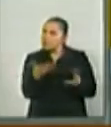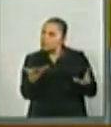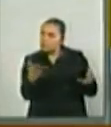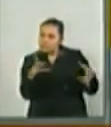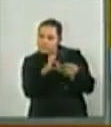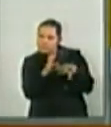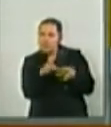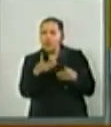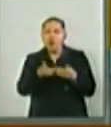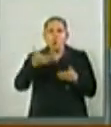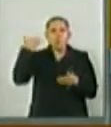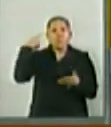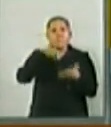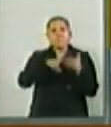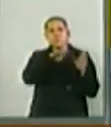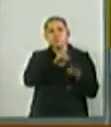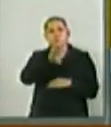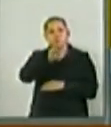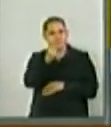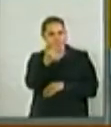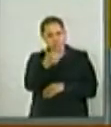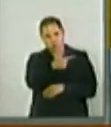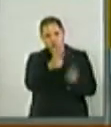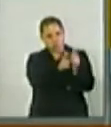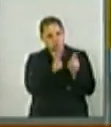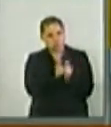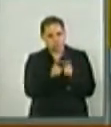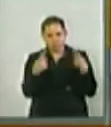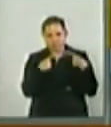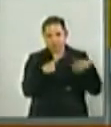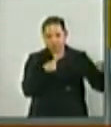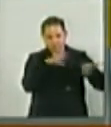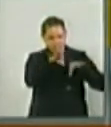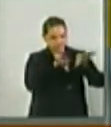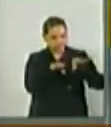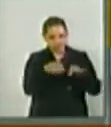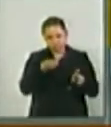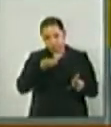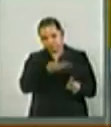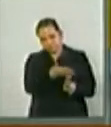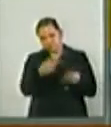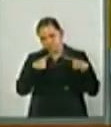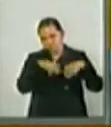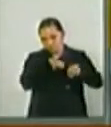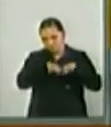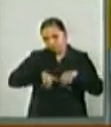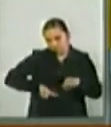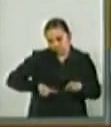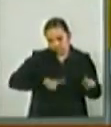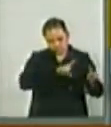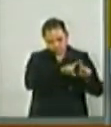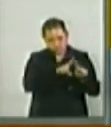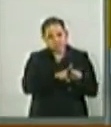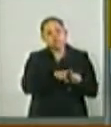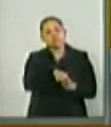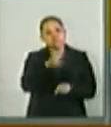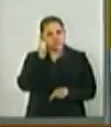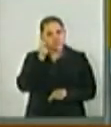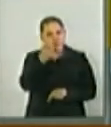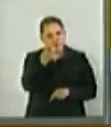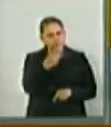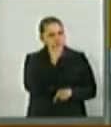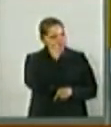de 1998, cuando se decretó su carácter de servidores públicos, conservando su